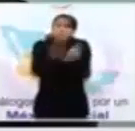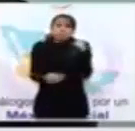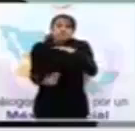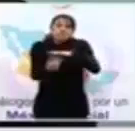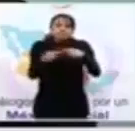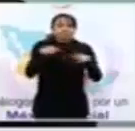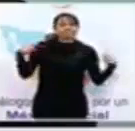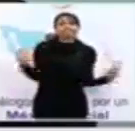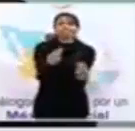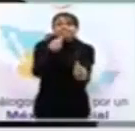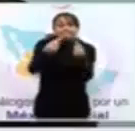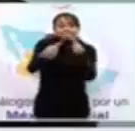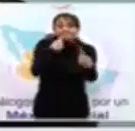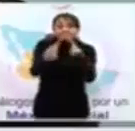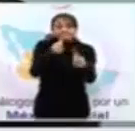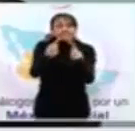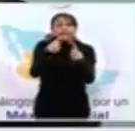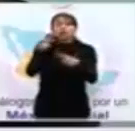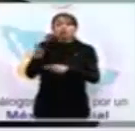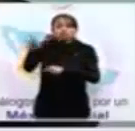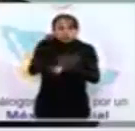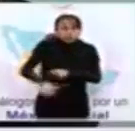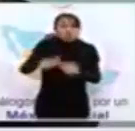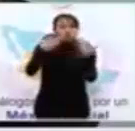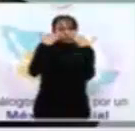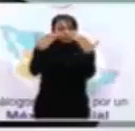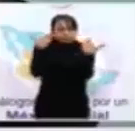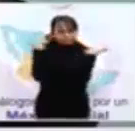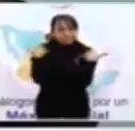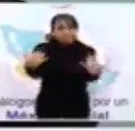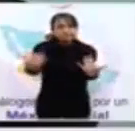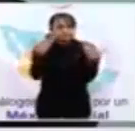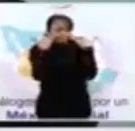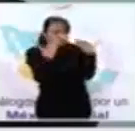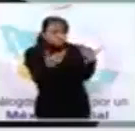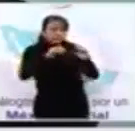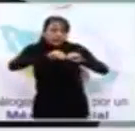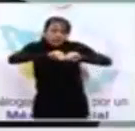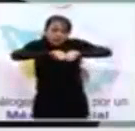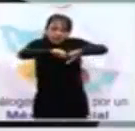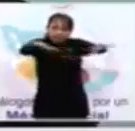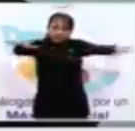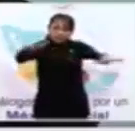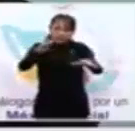México social, desarrollo rural. Han sido 3 días de reflexiones en torno